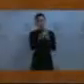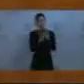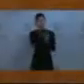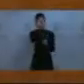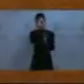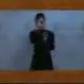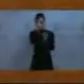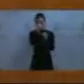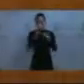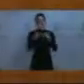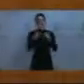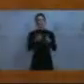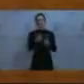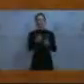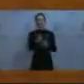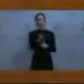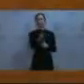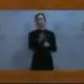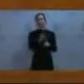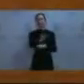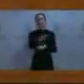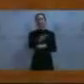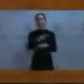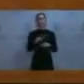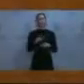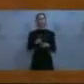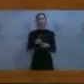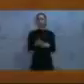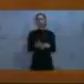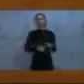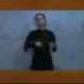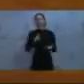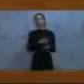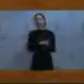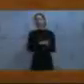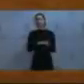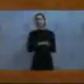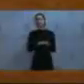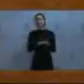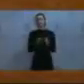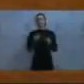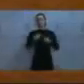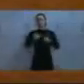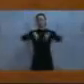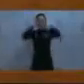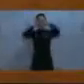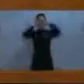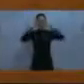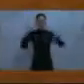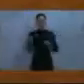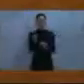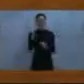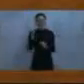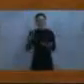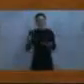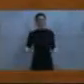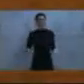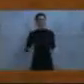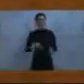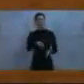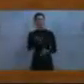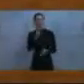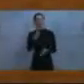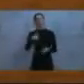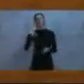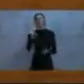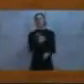en el área 1 en materia de inversiones y futuro en general del Hospital de Harrio. Recordará usted también que en ese momento